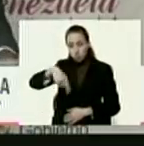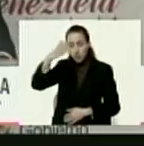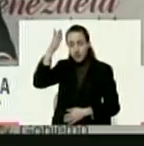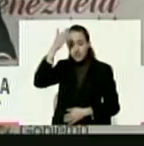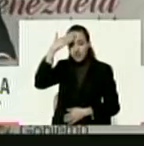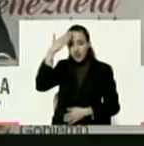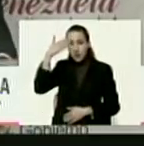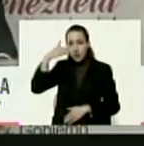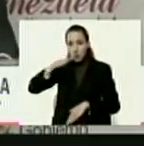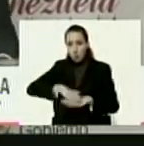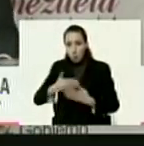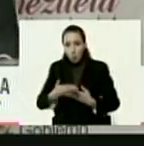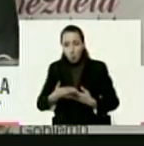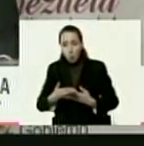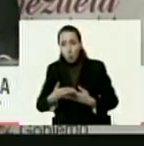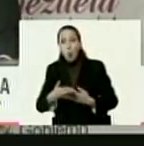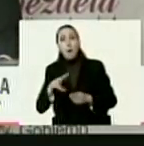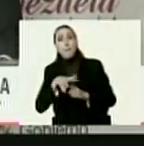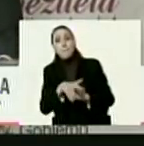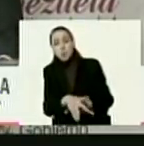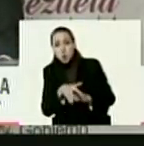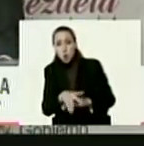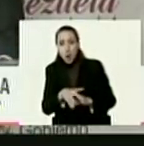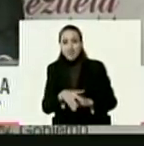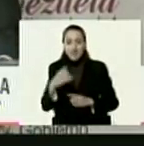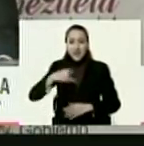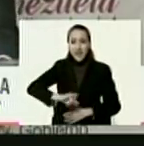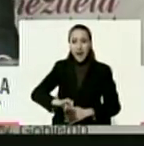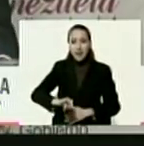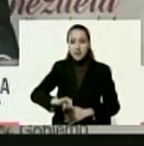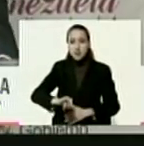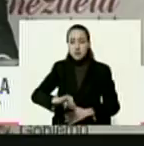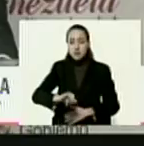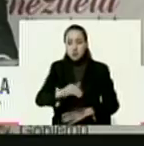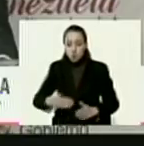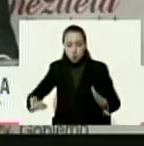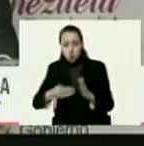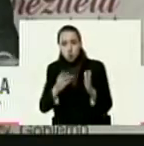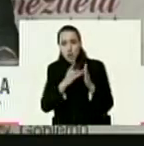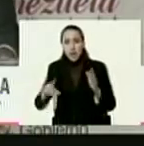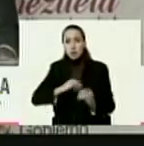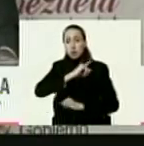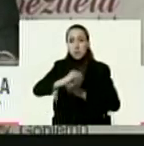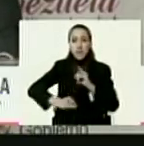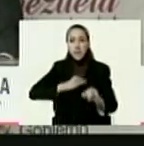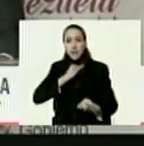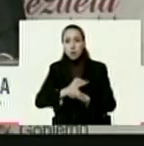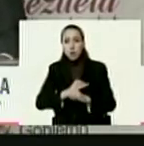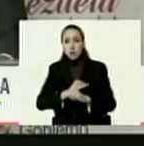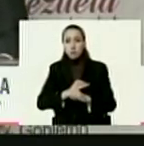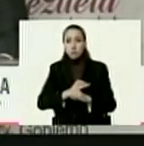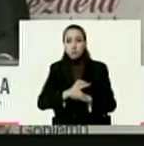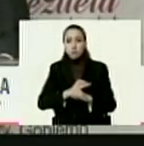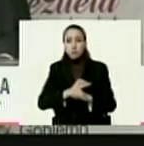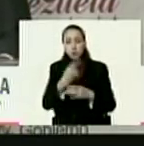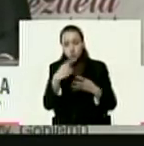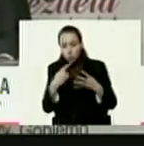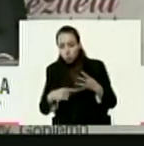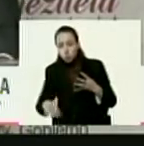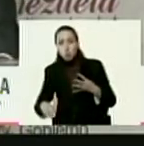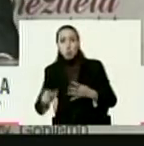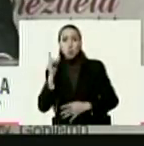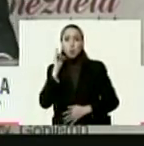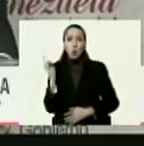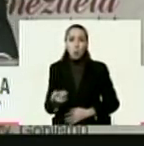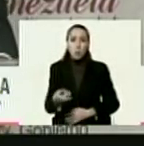sabemos, violentando de manera brutal el derecho internacional, los derechos de los pueblos a la